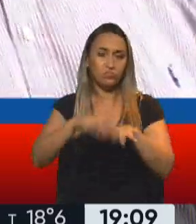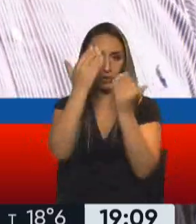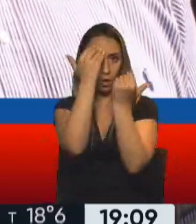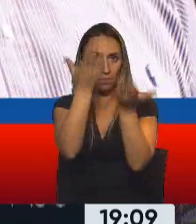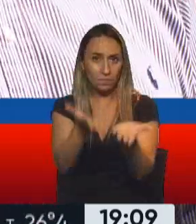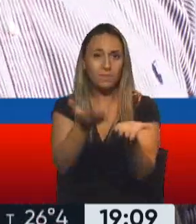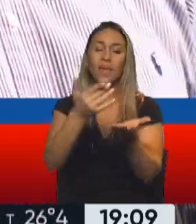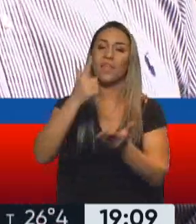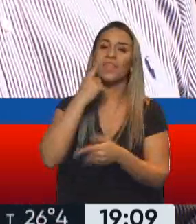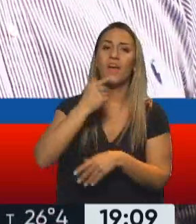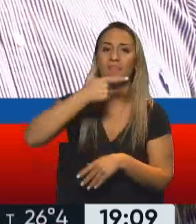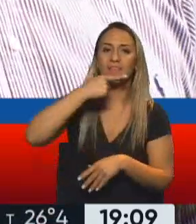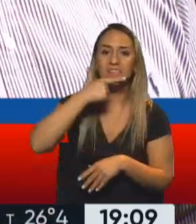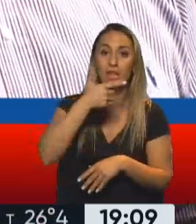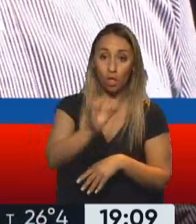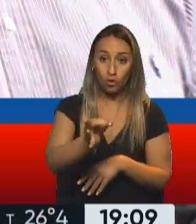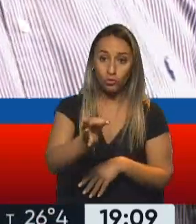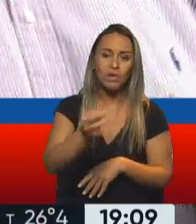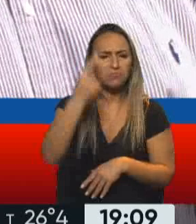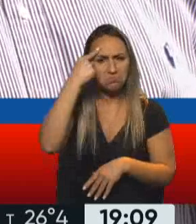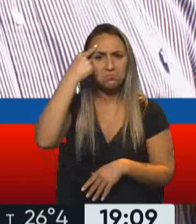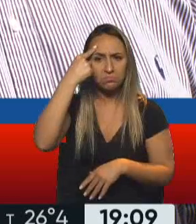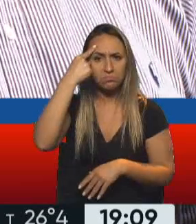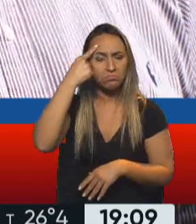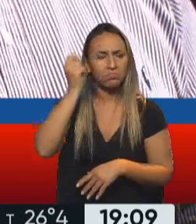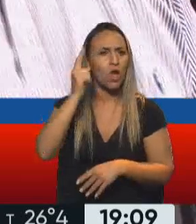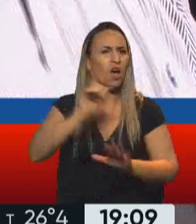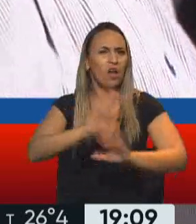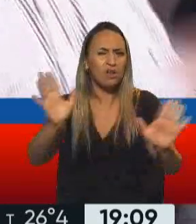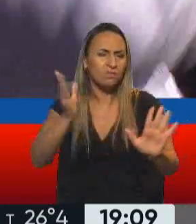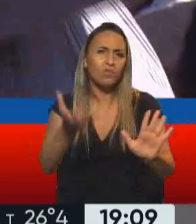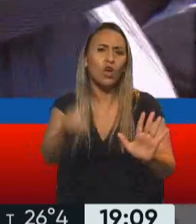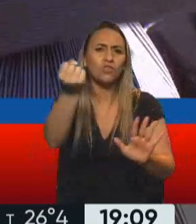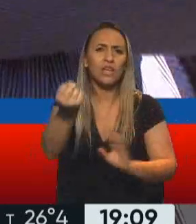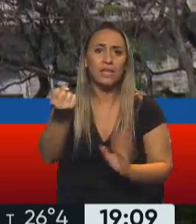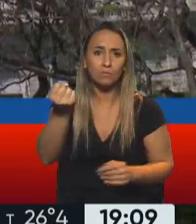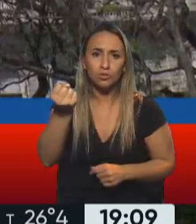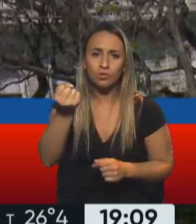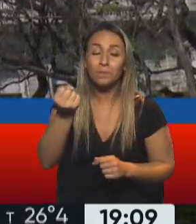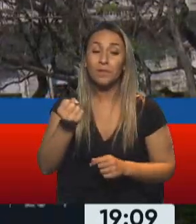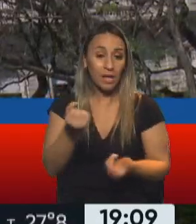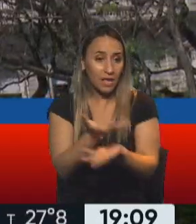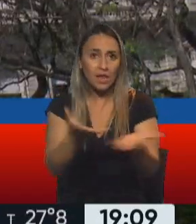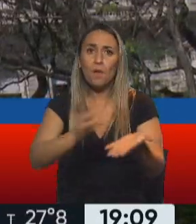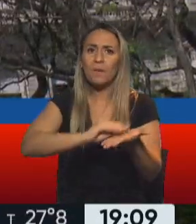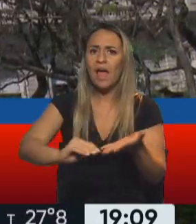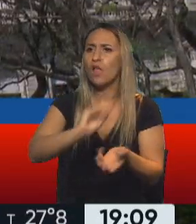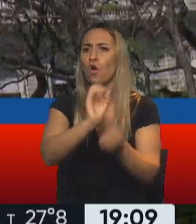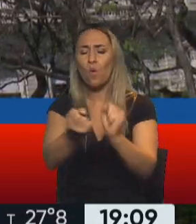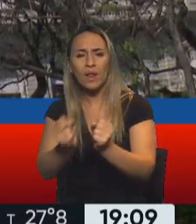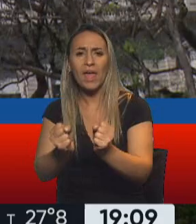el 17 de octubre. Creo que hemos logrado fundamentalmente instalar en todos los trabajadores y en la